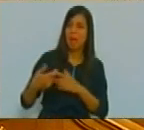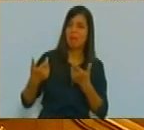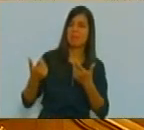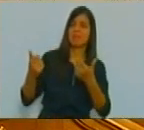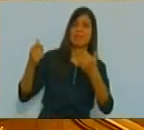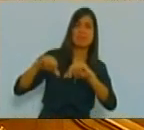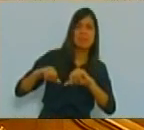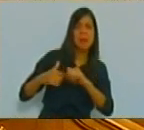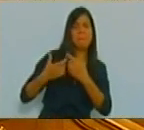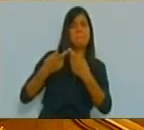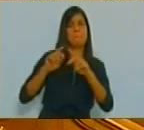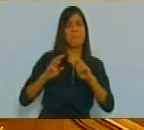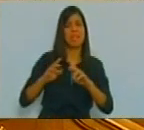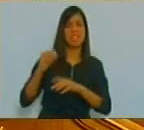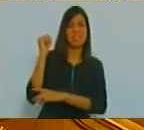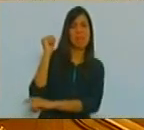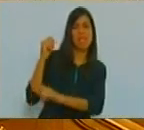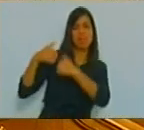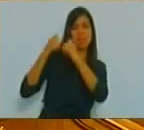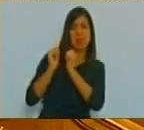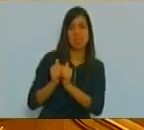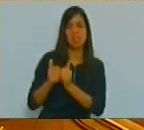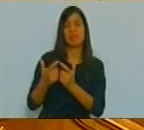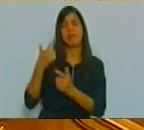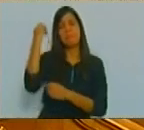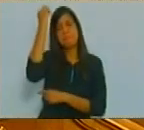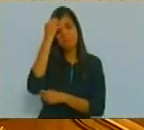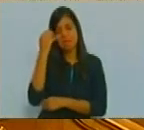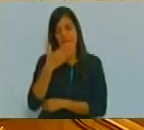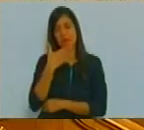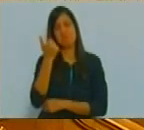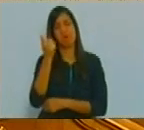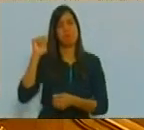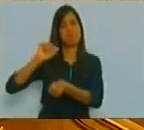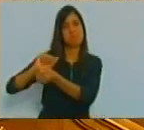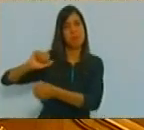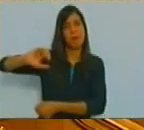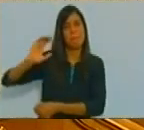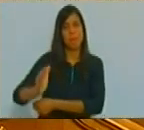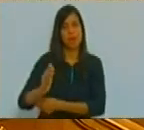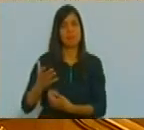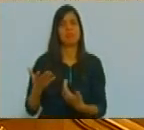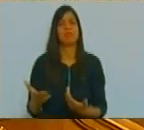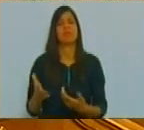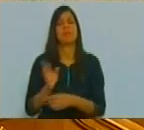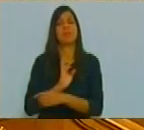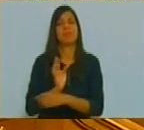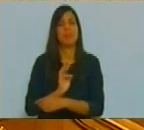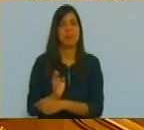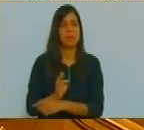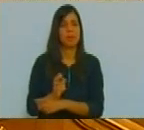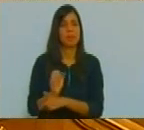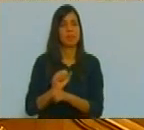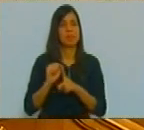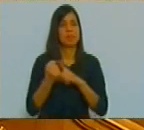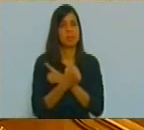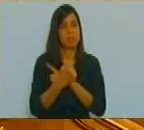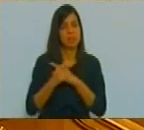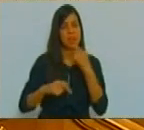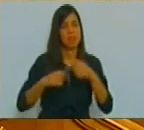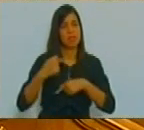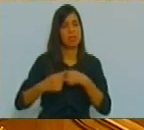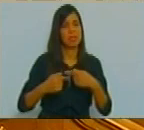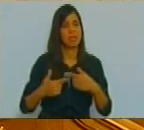puede tender a acciones oa medidas que reviertan inmediatamente la situación pero que sabemos que no va a